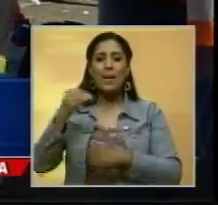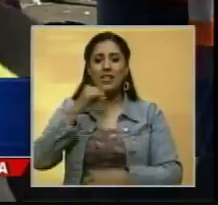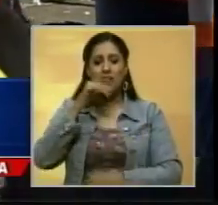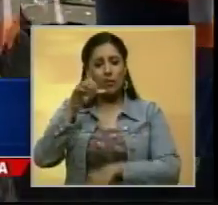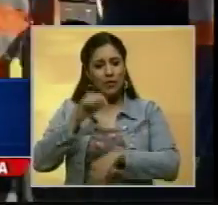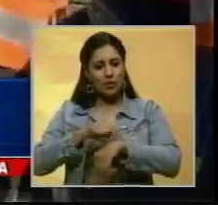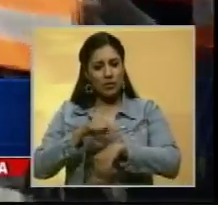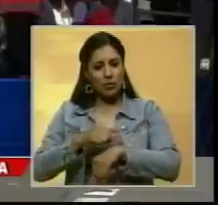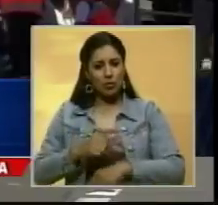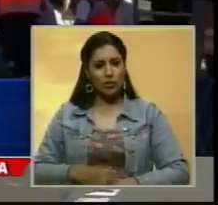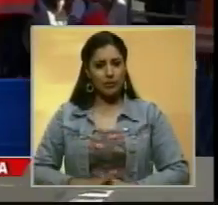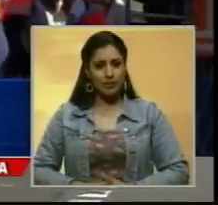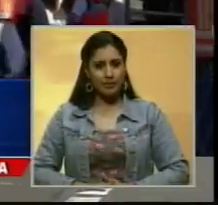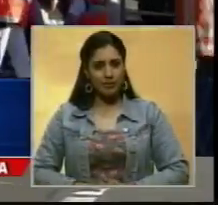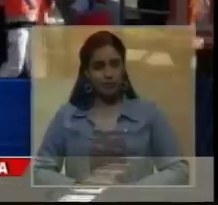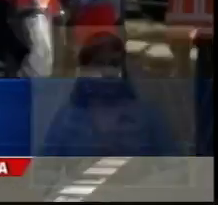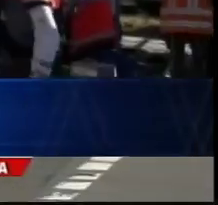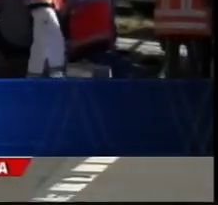información en minutos.